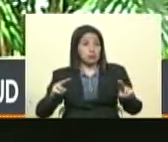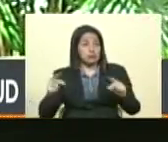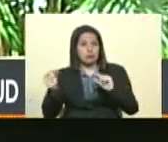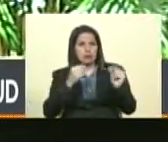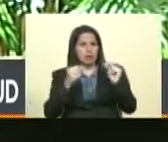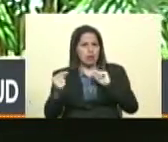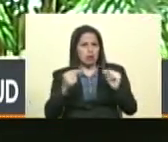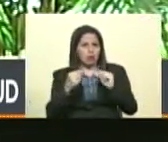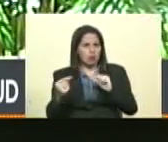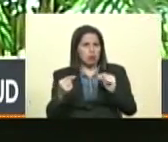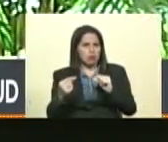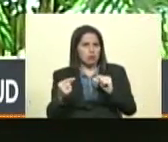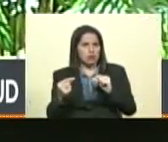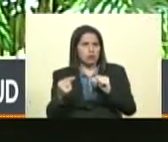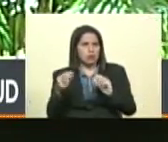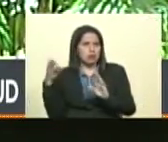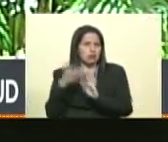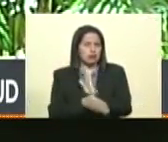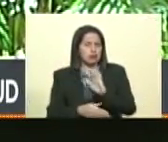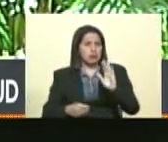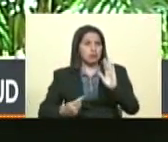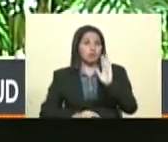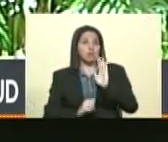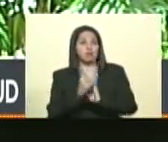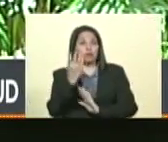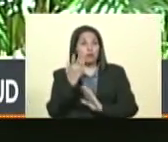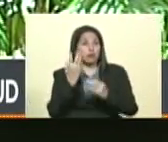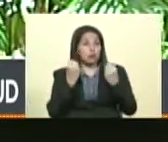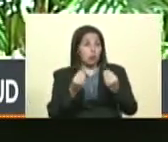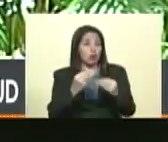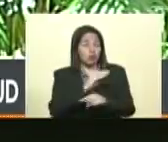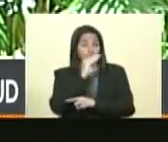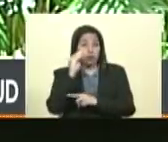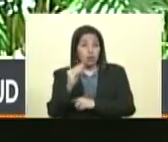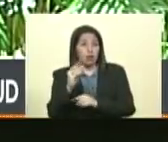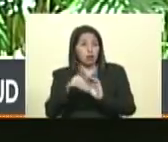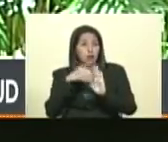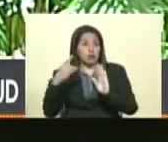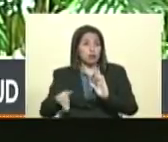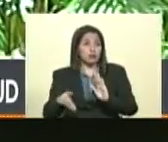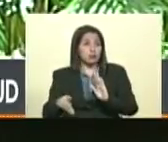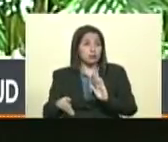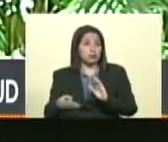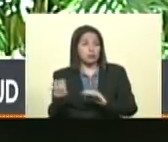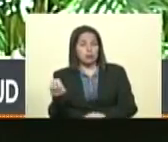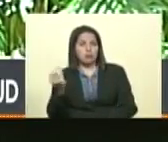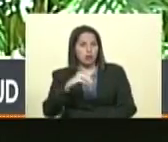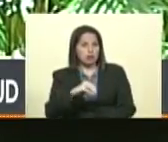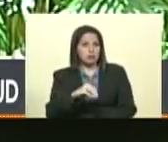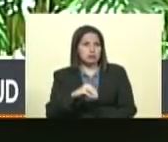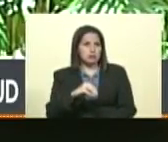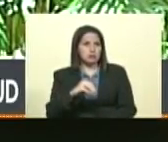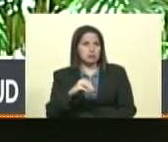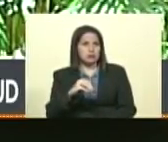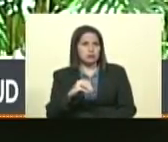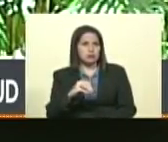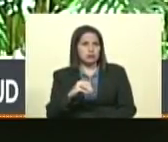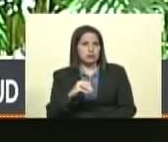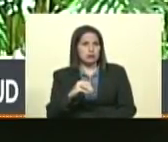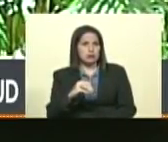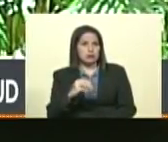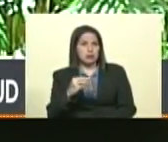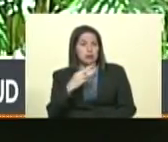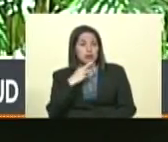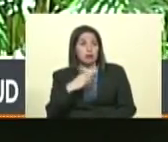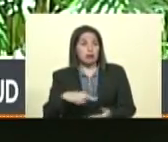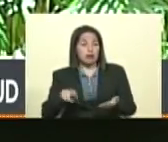dialogantes, negociaciones colectivas que se funden en la garantía y la protección de los derechos, pero además que se funden en